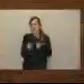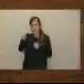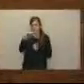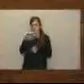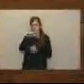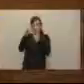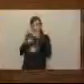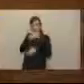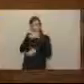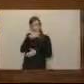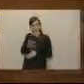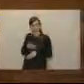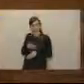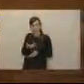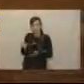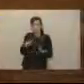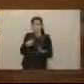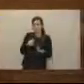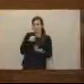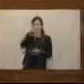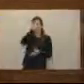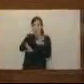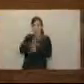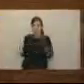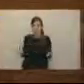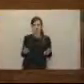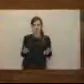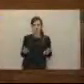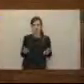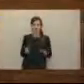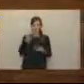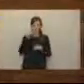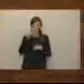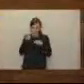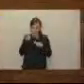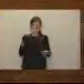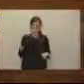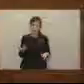cómo calificarla. Es increíble. Al menos, modérense. Modérense.